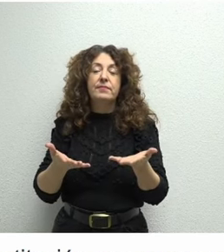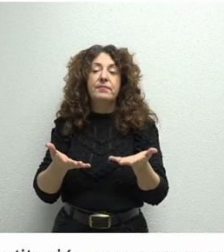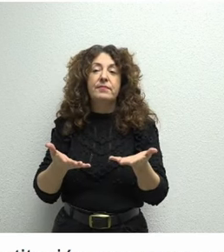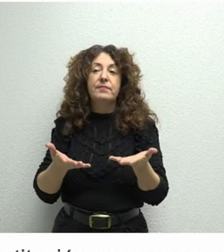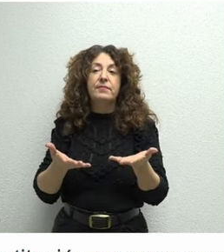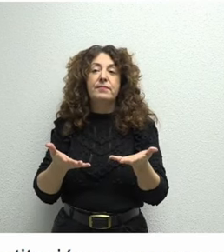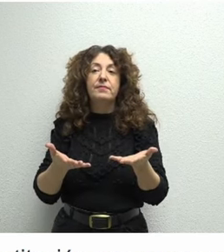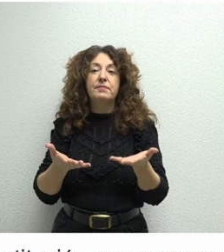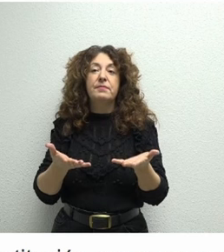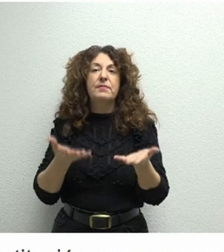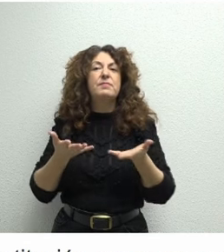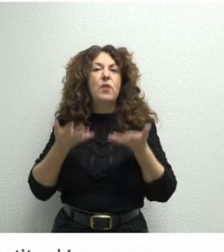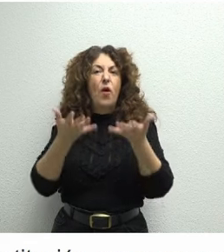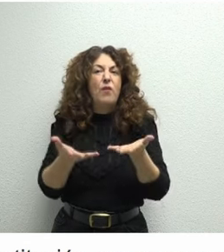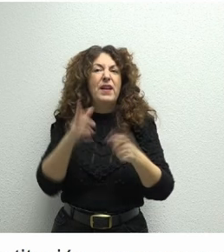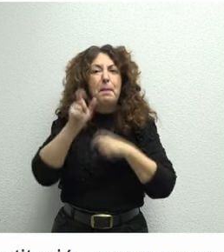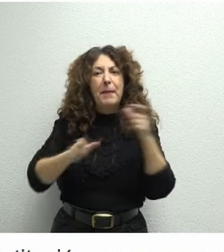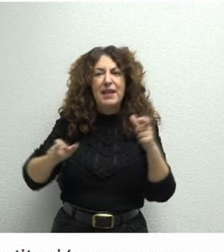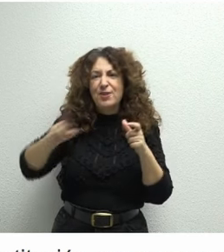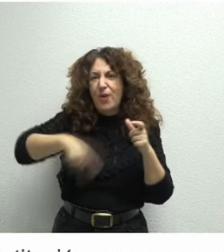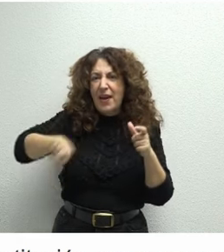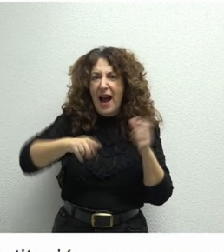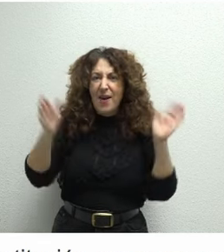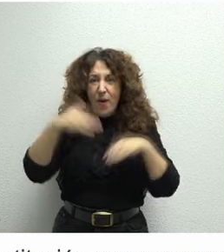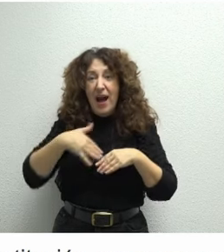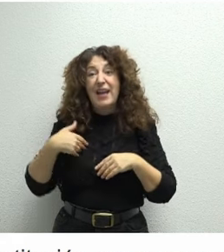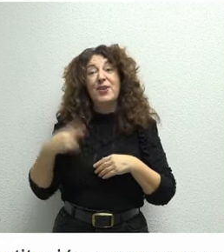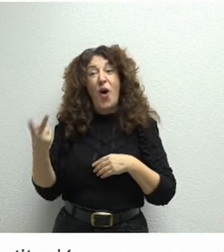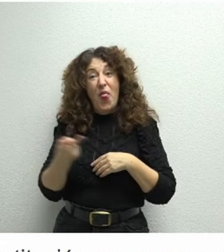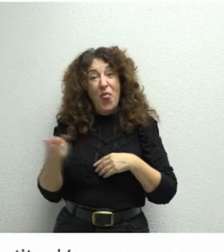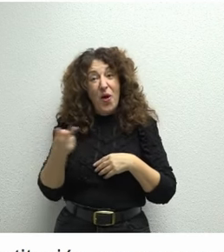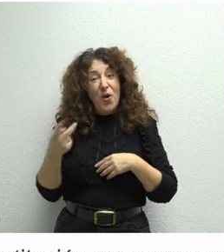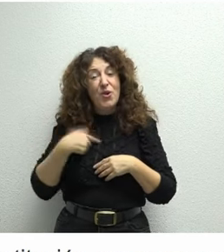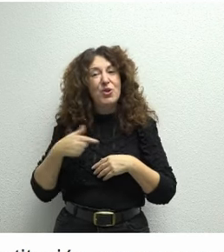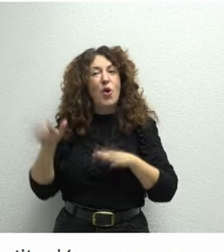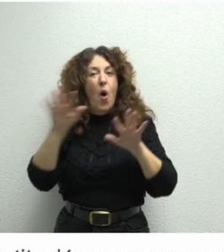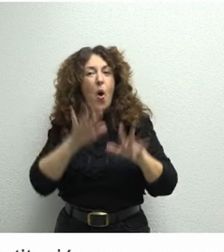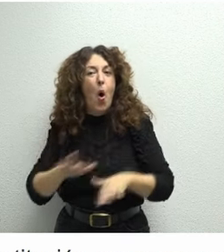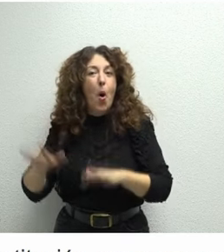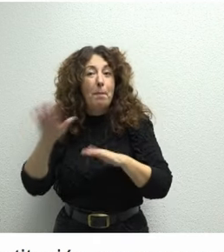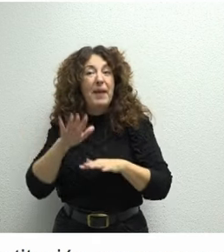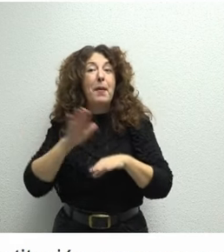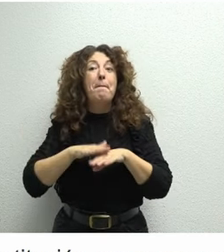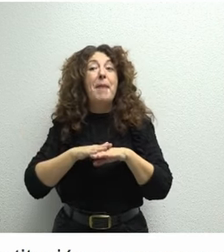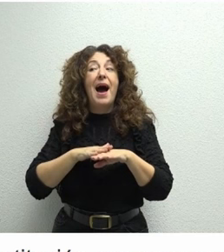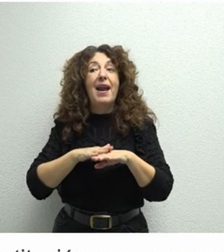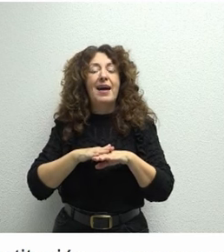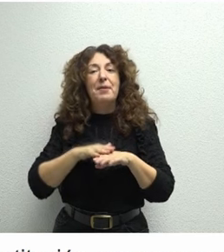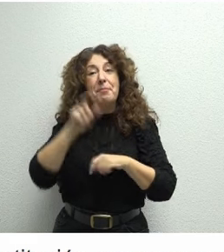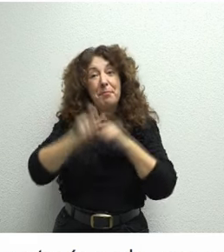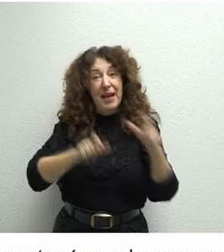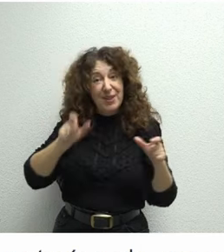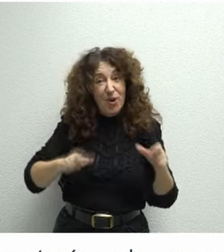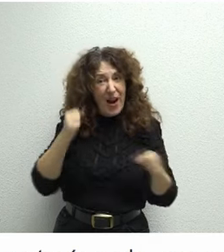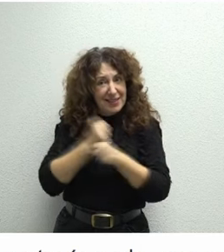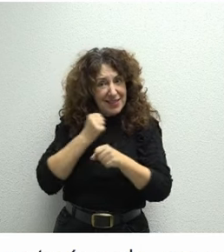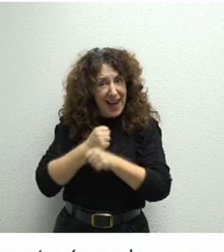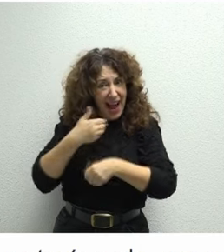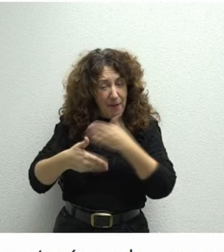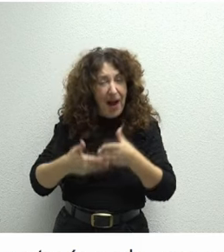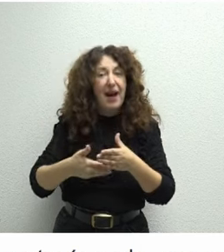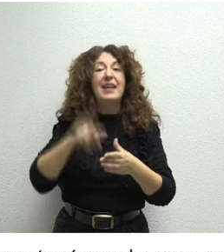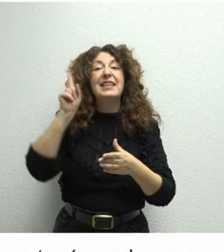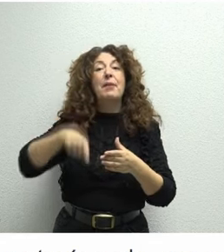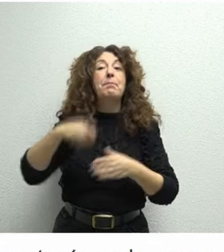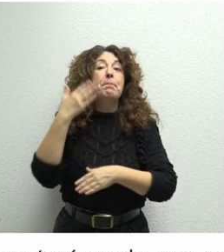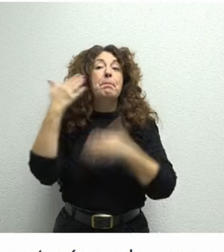llamar entonces los hemos eh convencido de que trabajar para la gente e incluirlas en un proyecto donde los miércoles Se atiende a